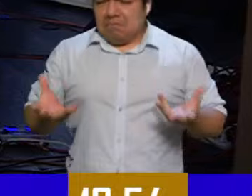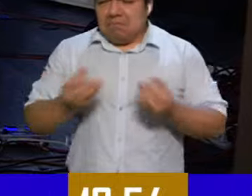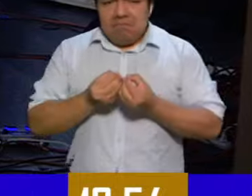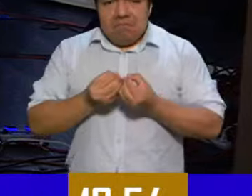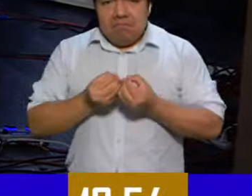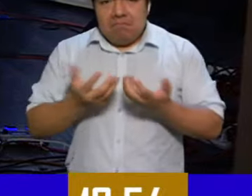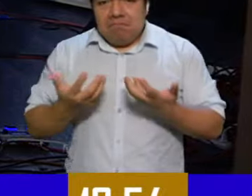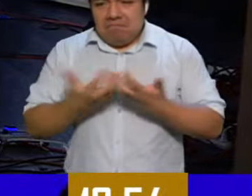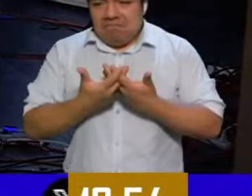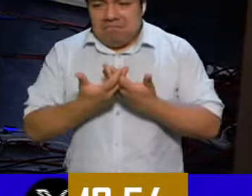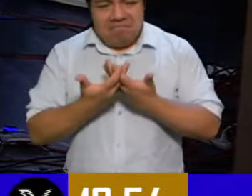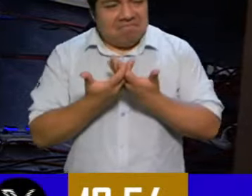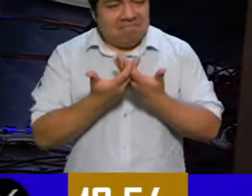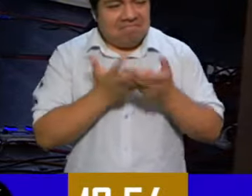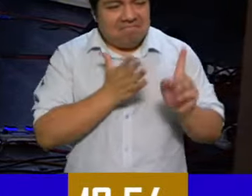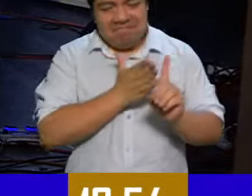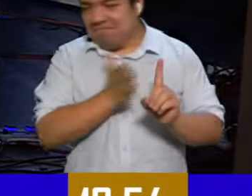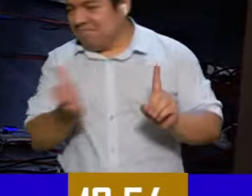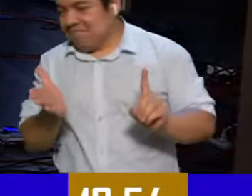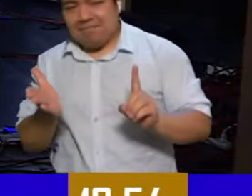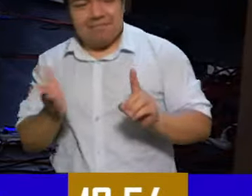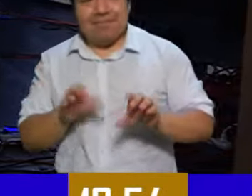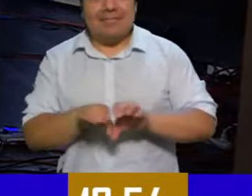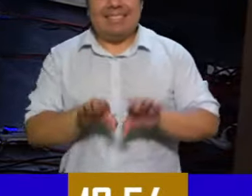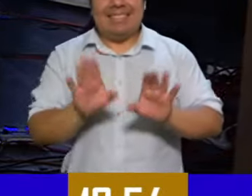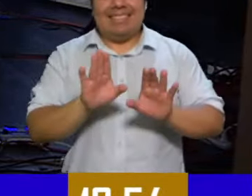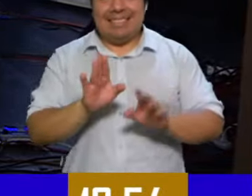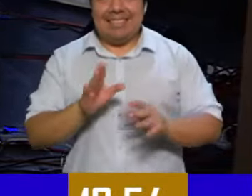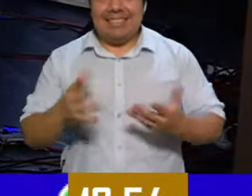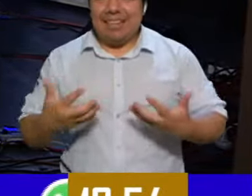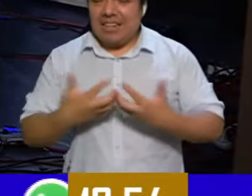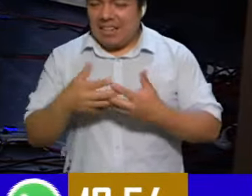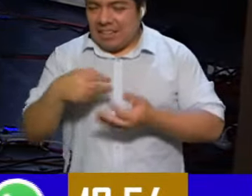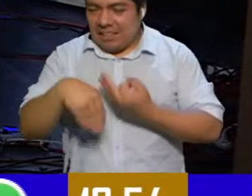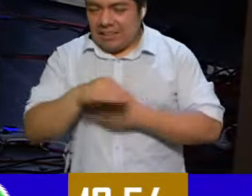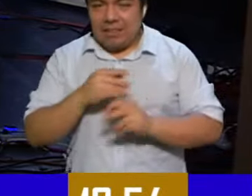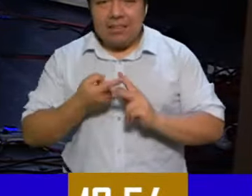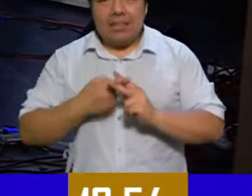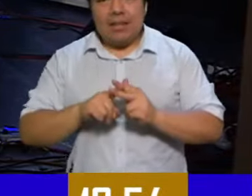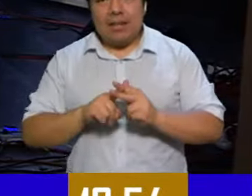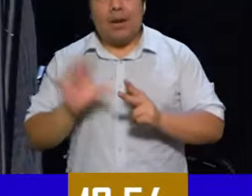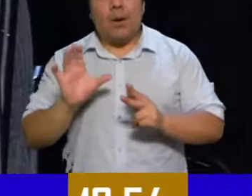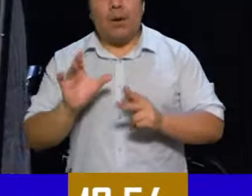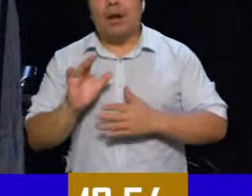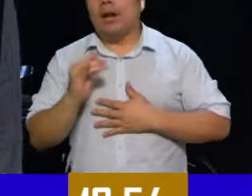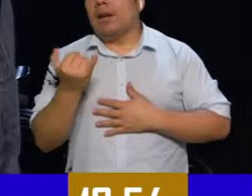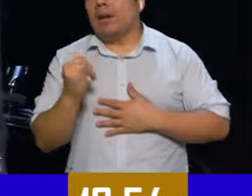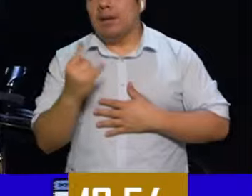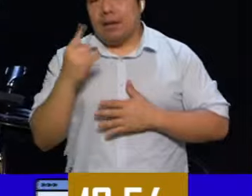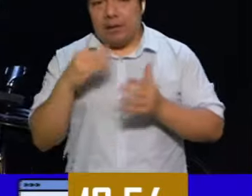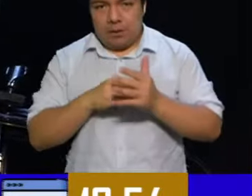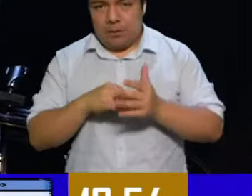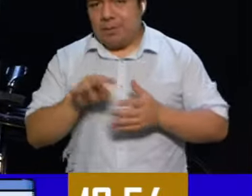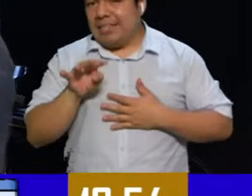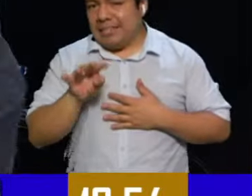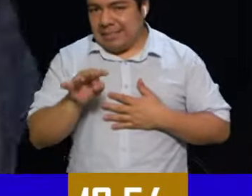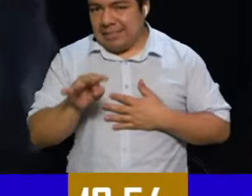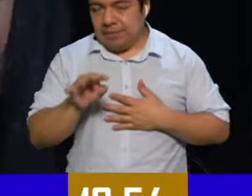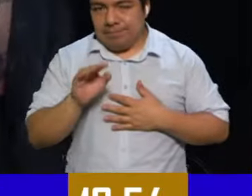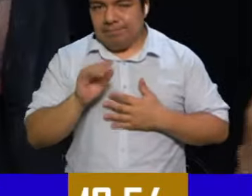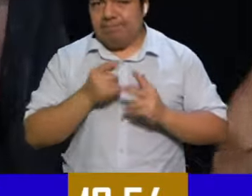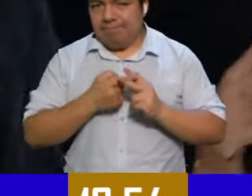se nos desviaron? ¡No, no es cierto! ¿En qué momento empezaron a hacer esto, compañero? Iniciamos en junio del 2019. Fue